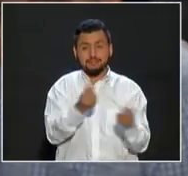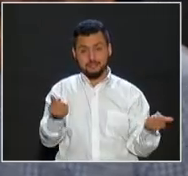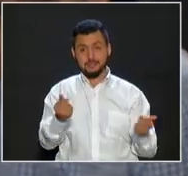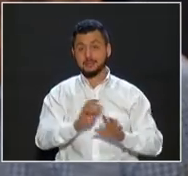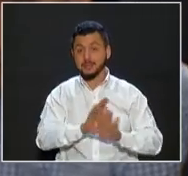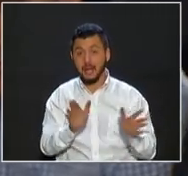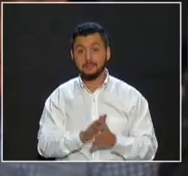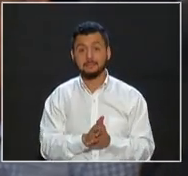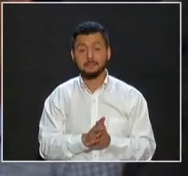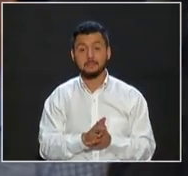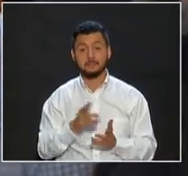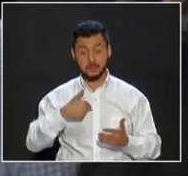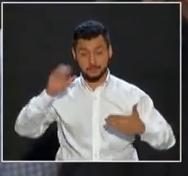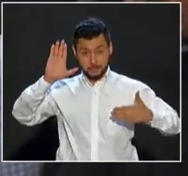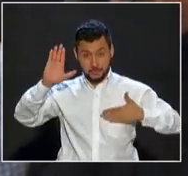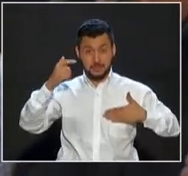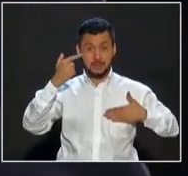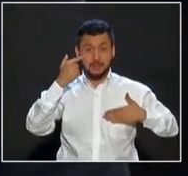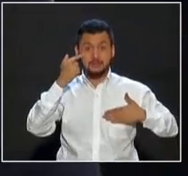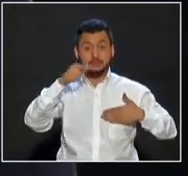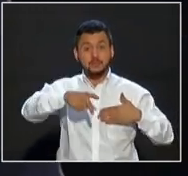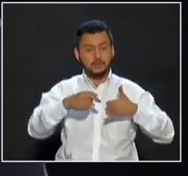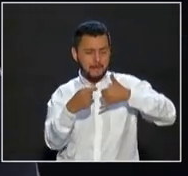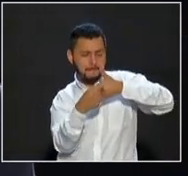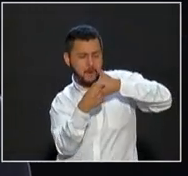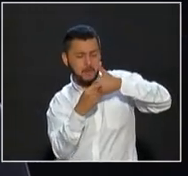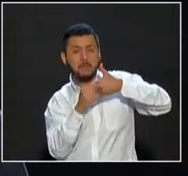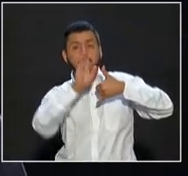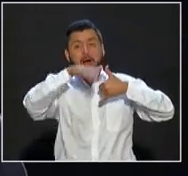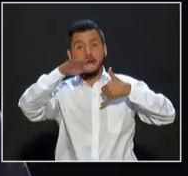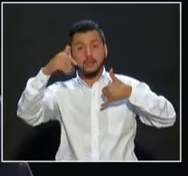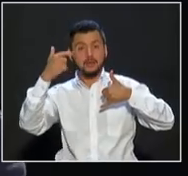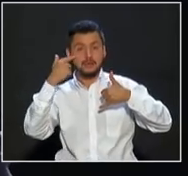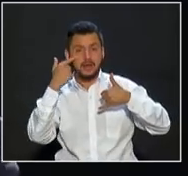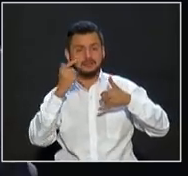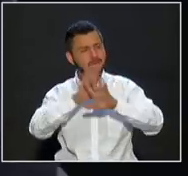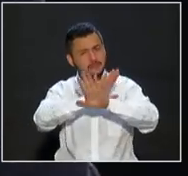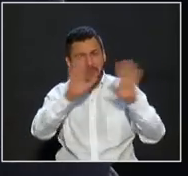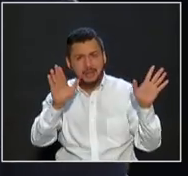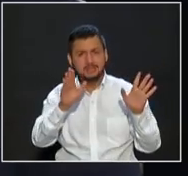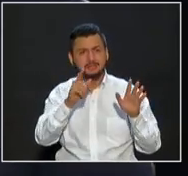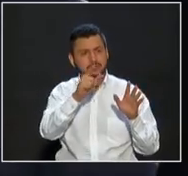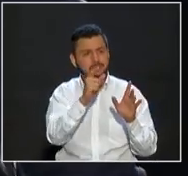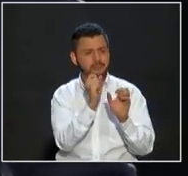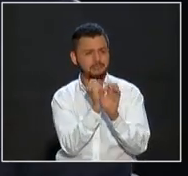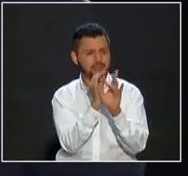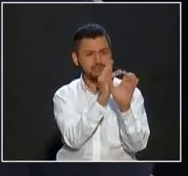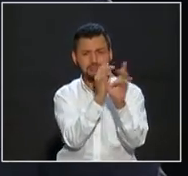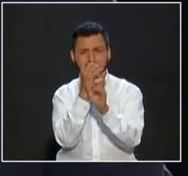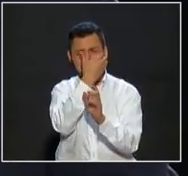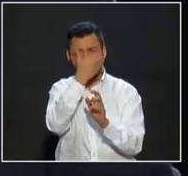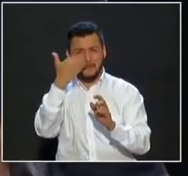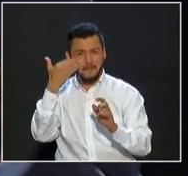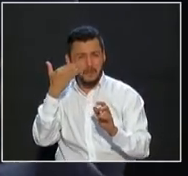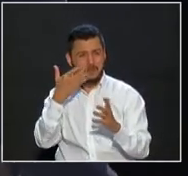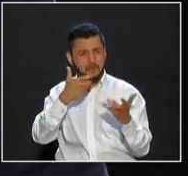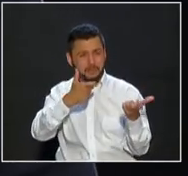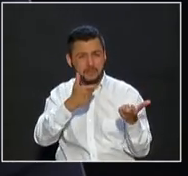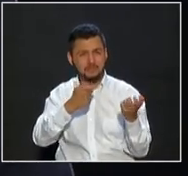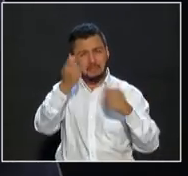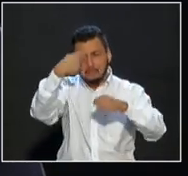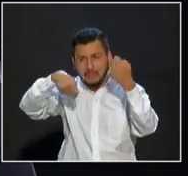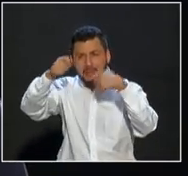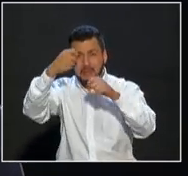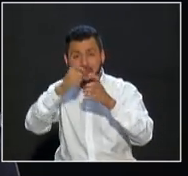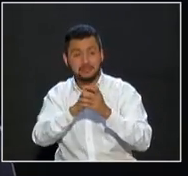oportunidades en las regiones para que existan diferentes al narcotráfico para que no sigan corrompiendo a nuestra sociedad para que no se sigan llevando